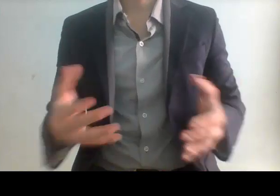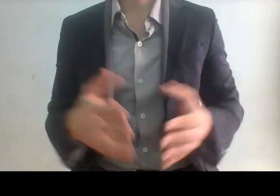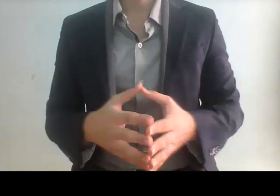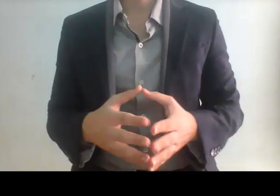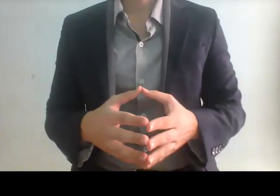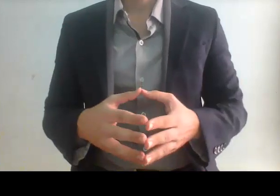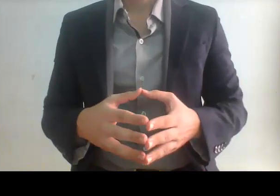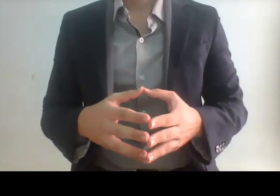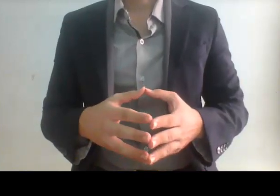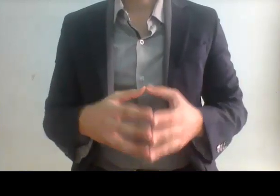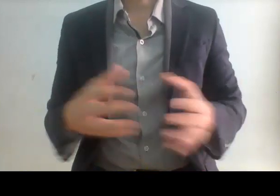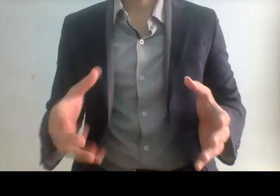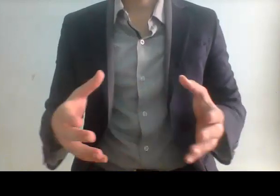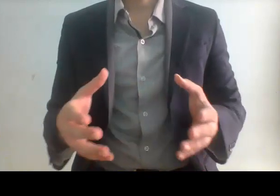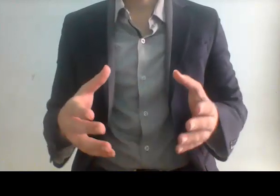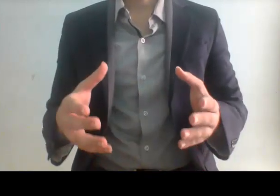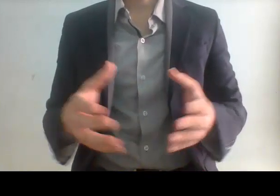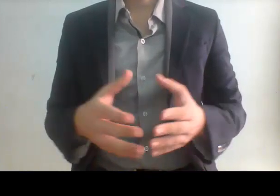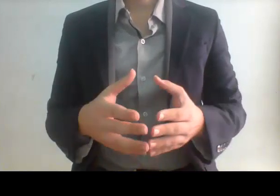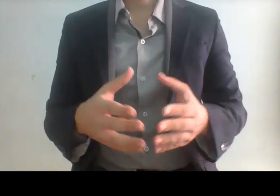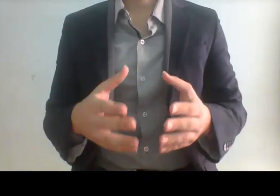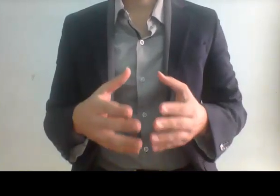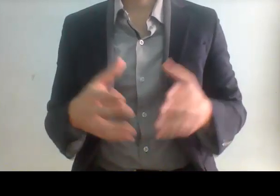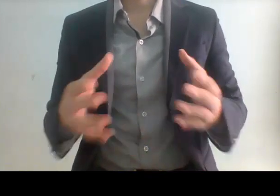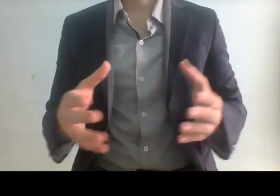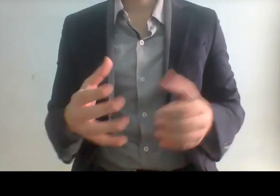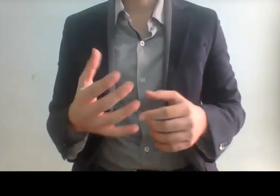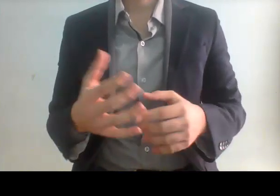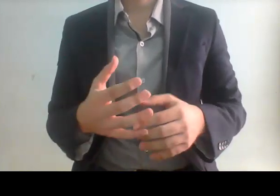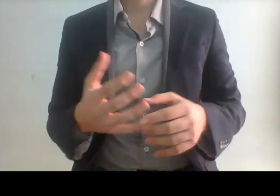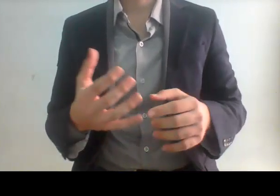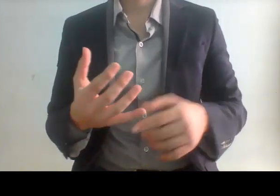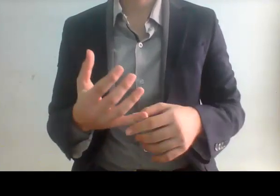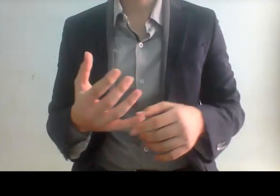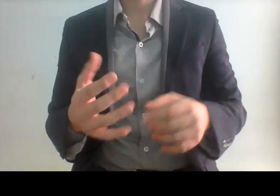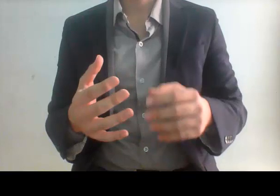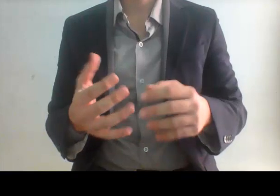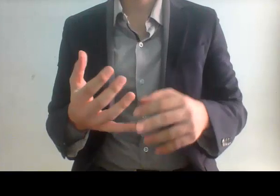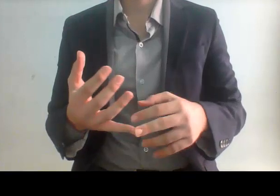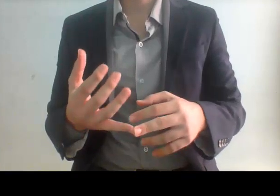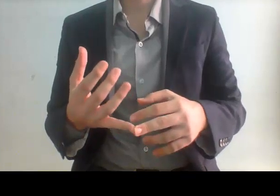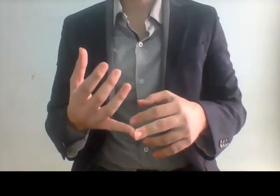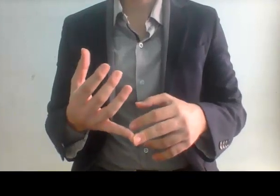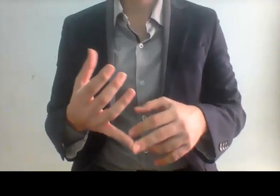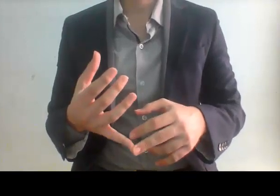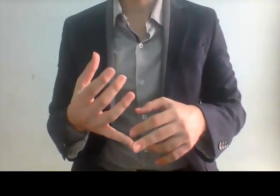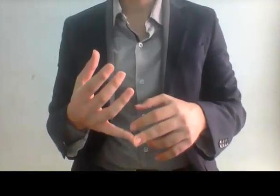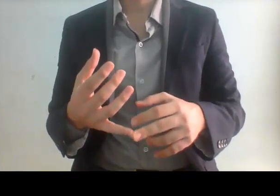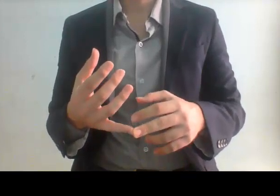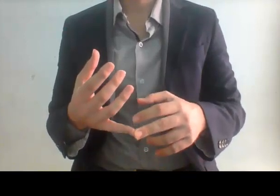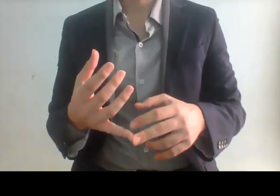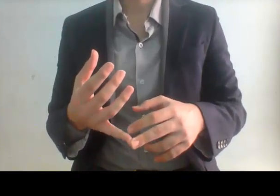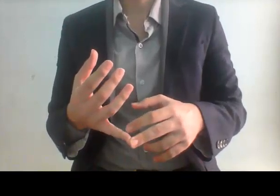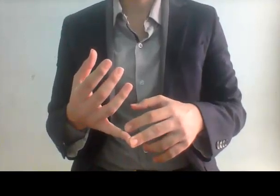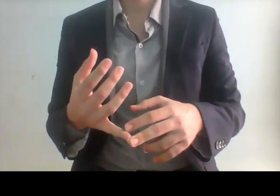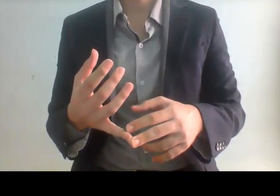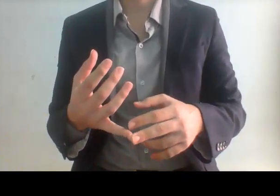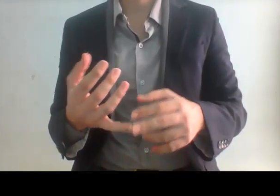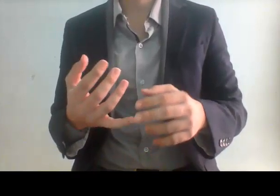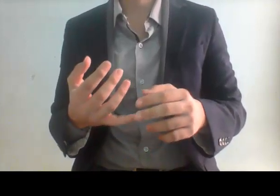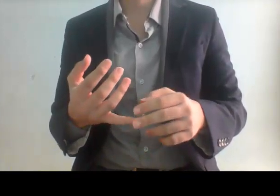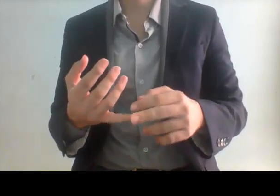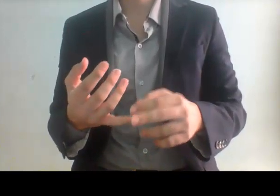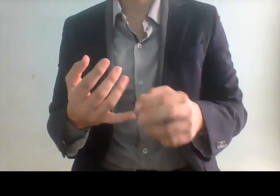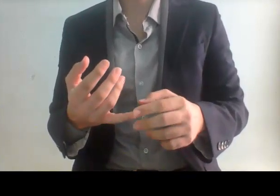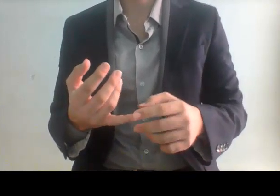durante 14 días. Esto, más que ayudar a la población, va a terminar jodiéndole porque no todos tienen ingresos para salir de sus